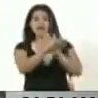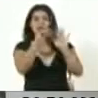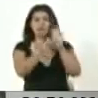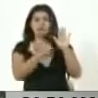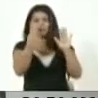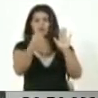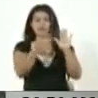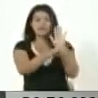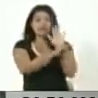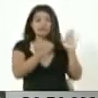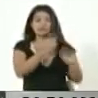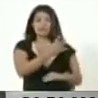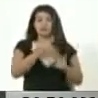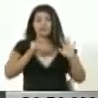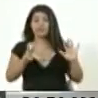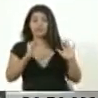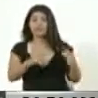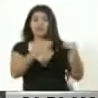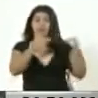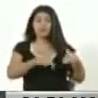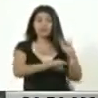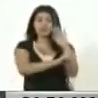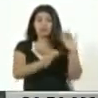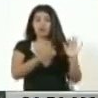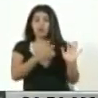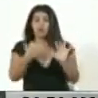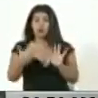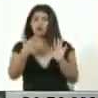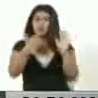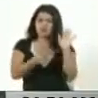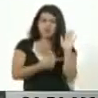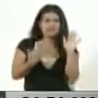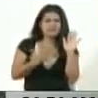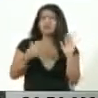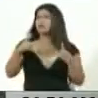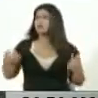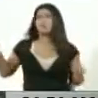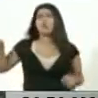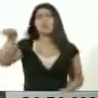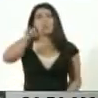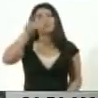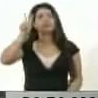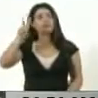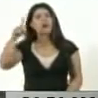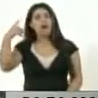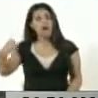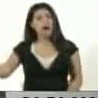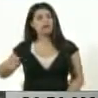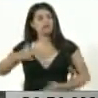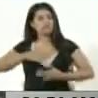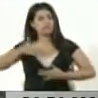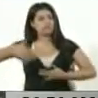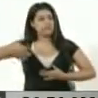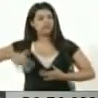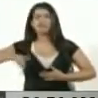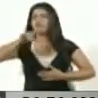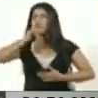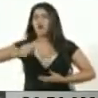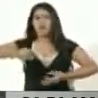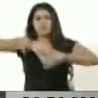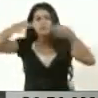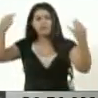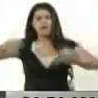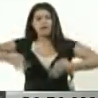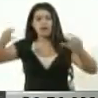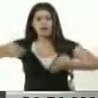expresión, pero está el 58 que garantiza el derecho de todos nosotros a una información libre, a una